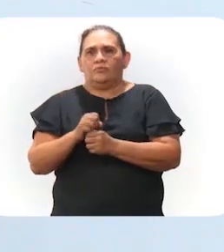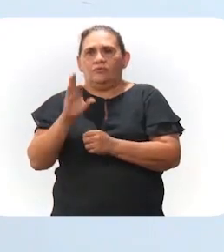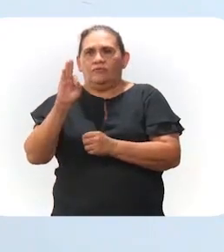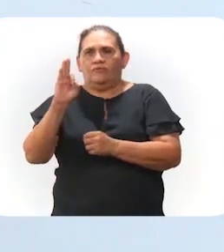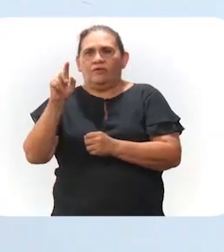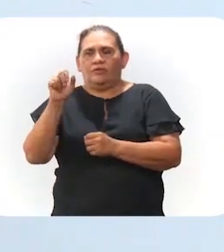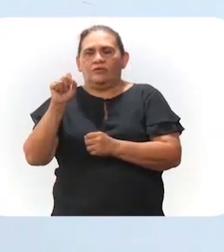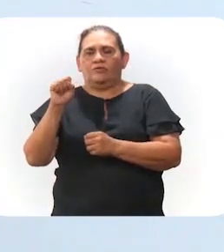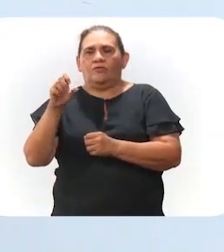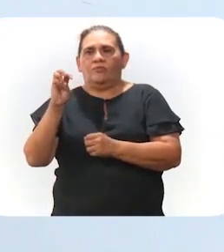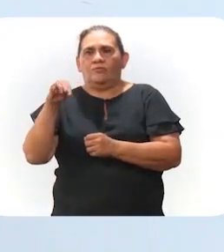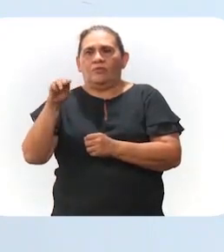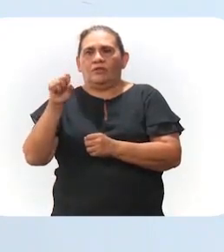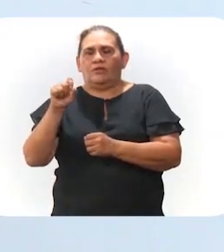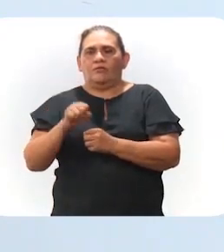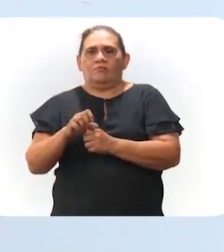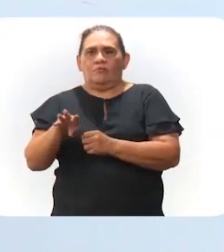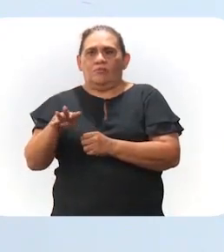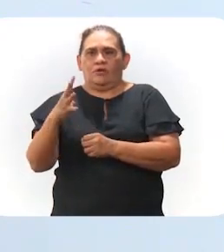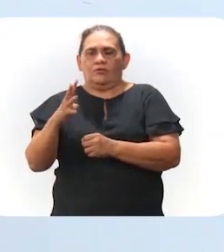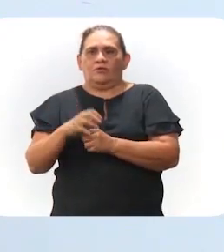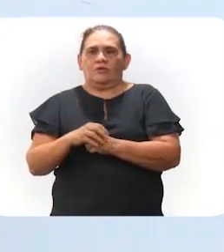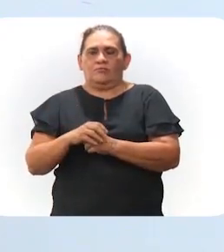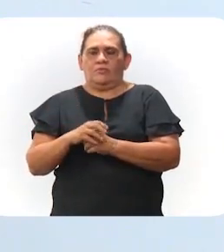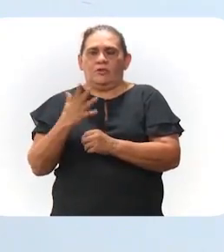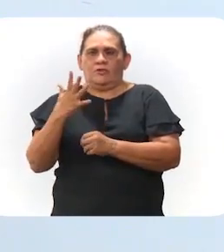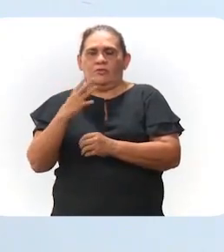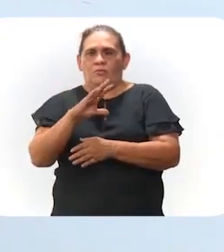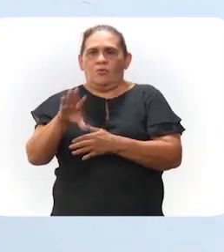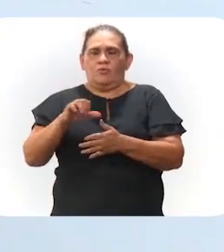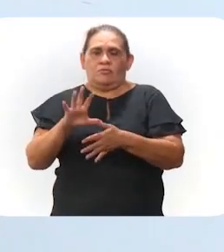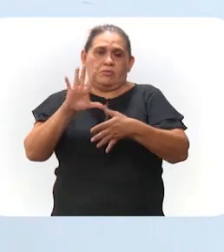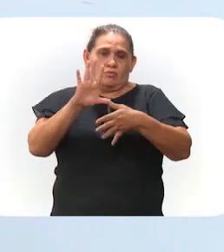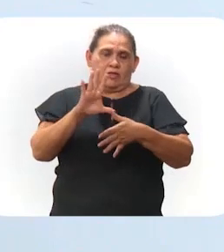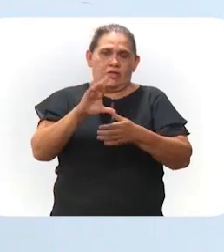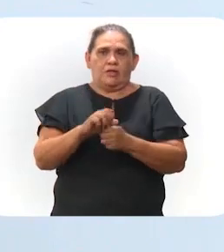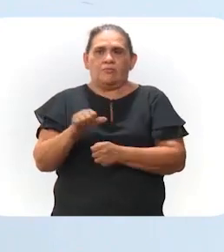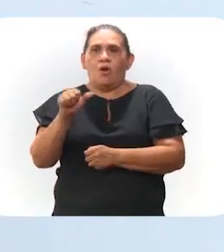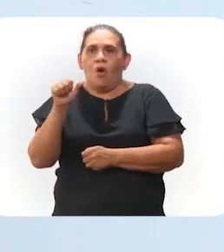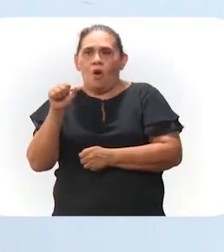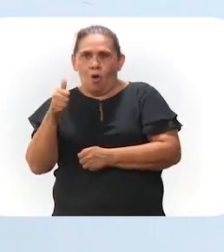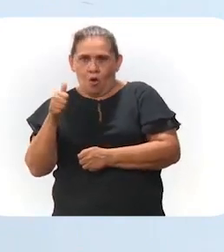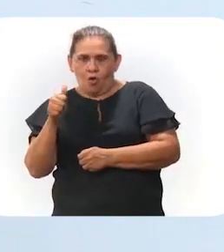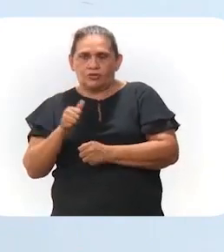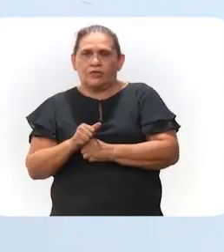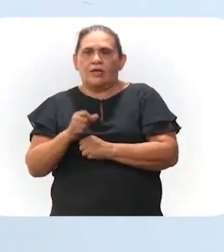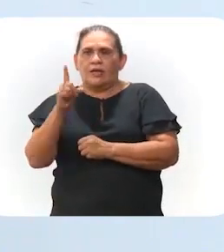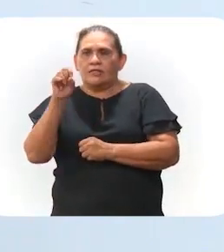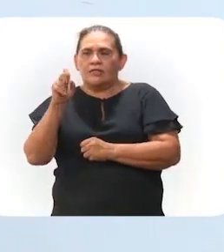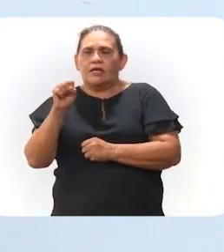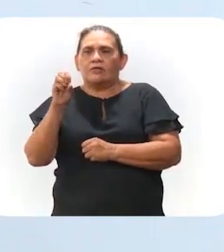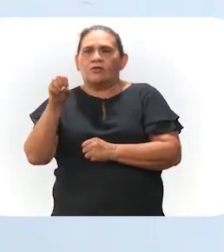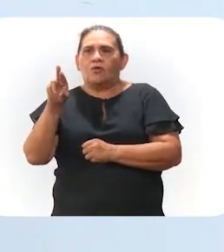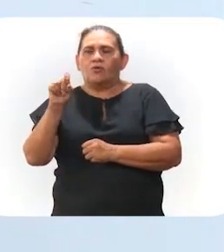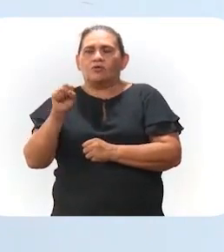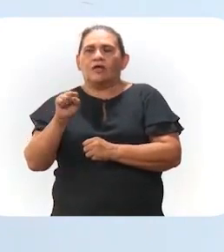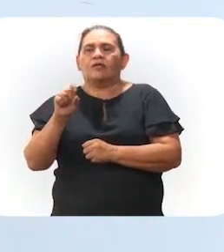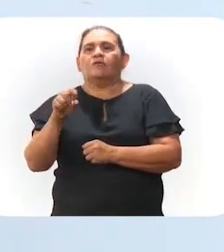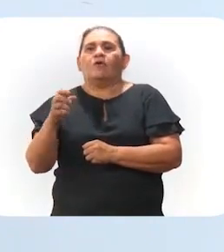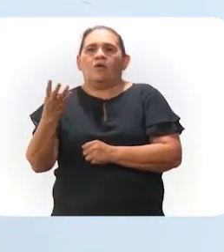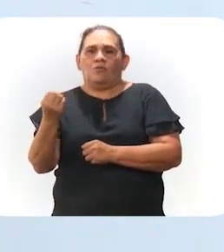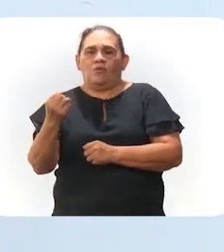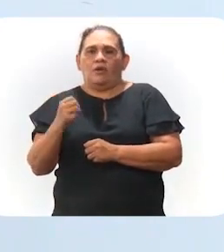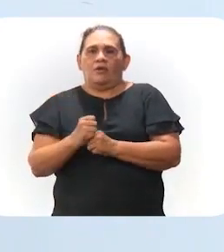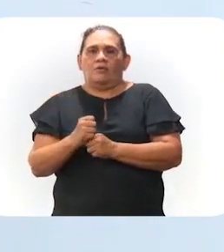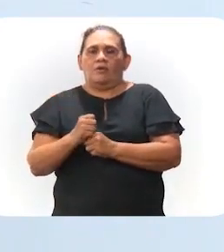14, Bojorques 12, 5 colonias Las Américas y Vergel 2 11, Díaz Ordaz y Salvador Alvarado Oriente